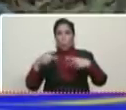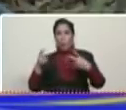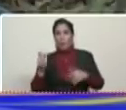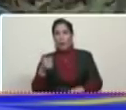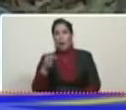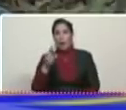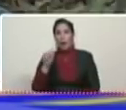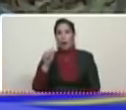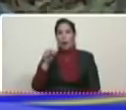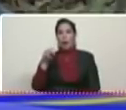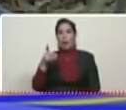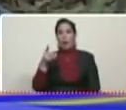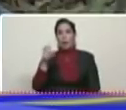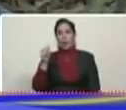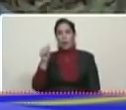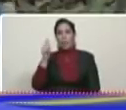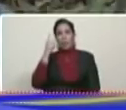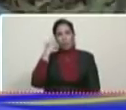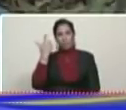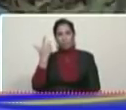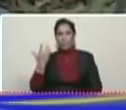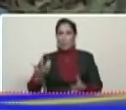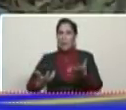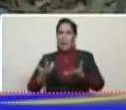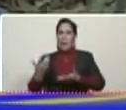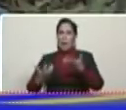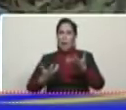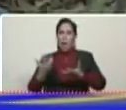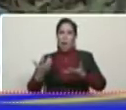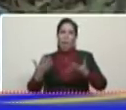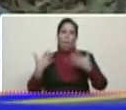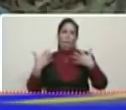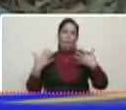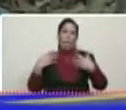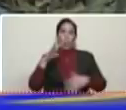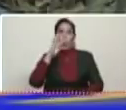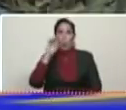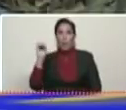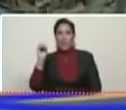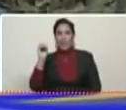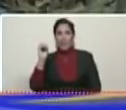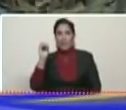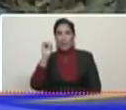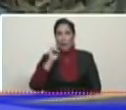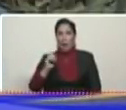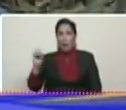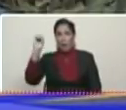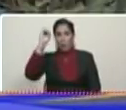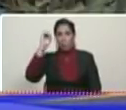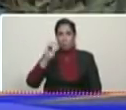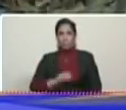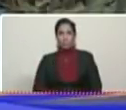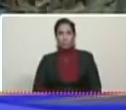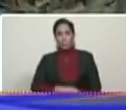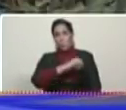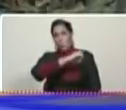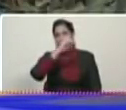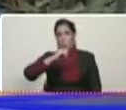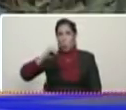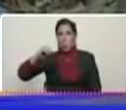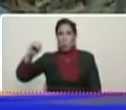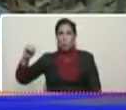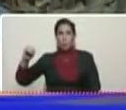Fue de Angostura, de los calores de 40 grados, 40 grados del Orinoco, de